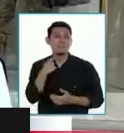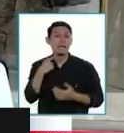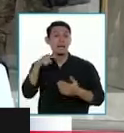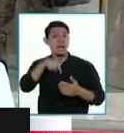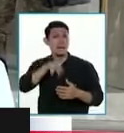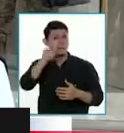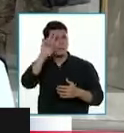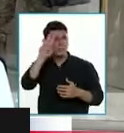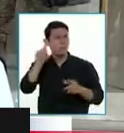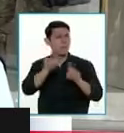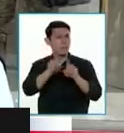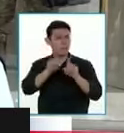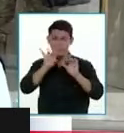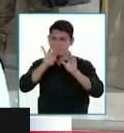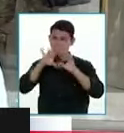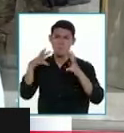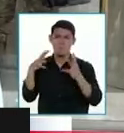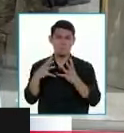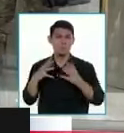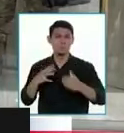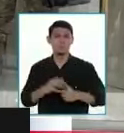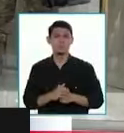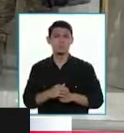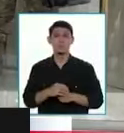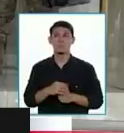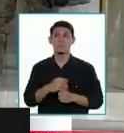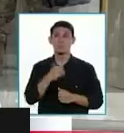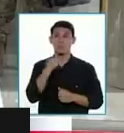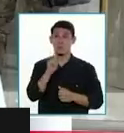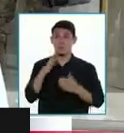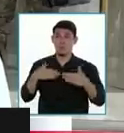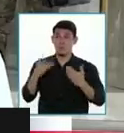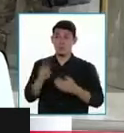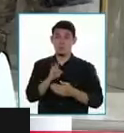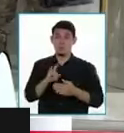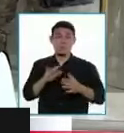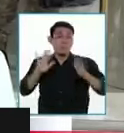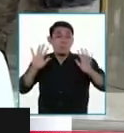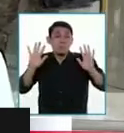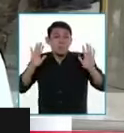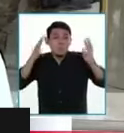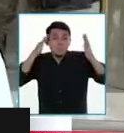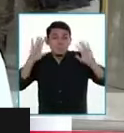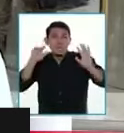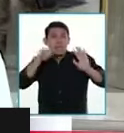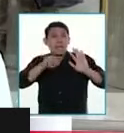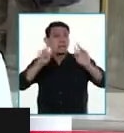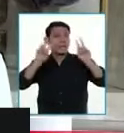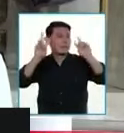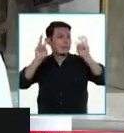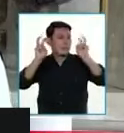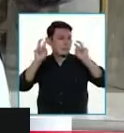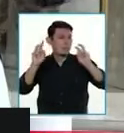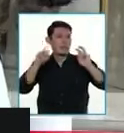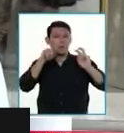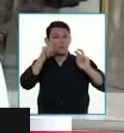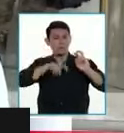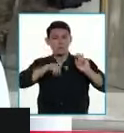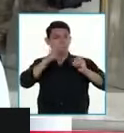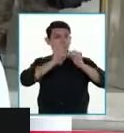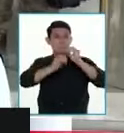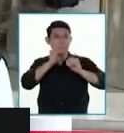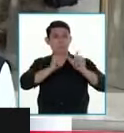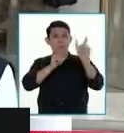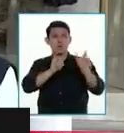el Perú y en todas partes del mundo. ¿No se va a poder usar entonces? Veamos, veamos. Eso es un tema que no tiene que resolver